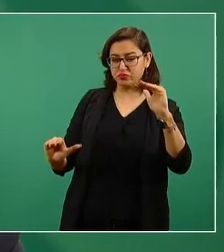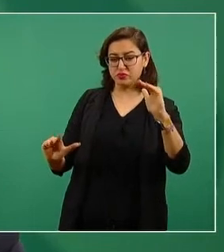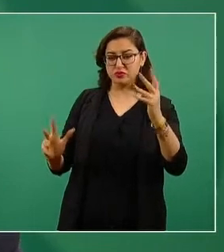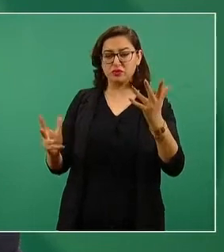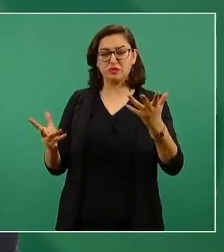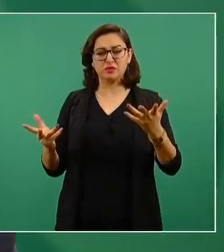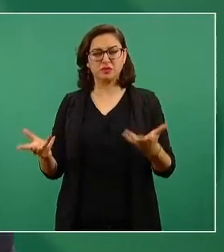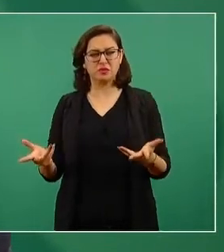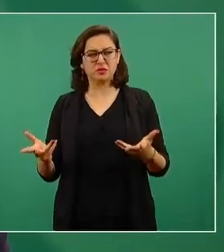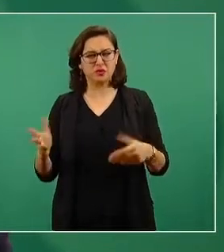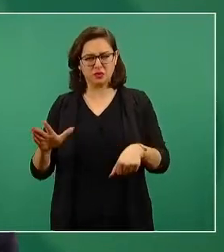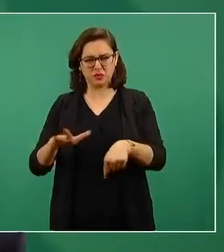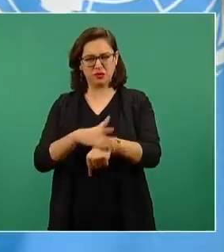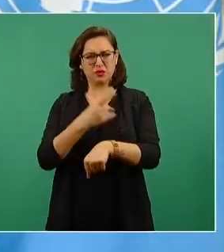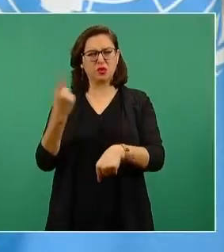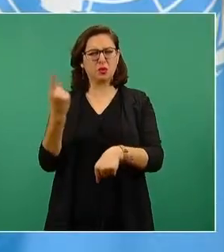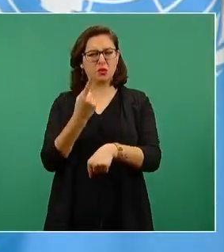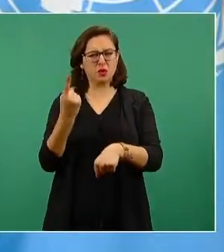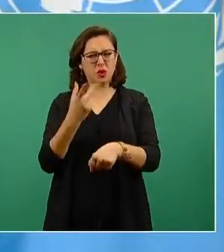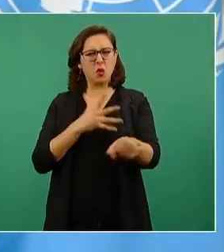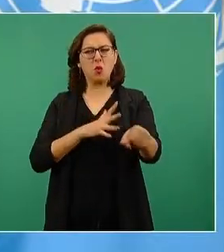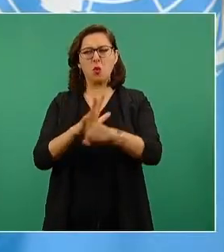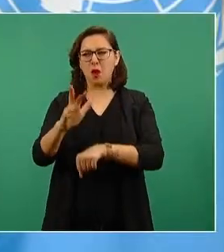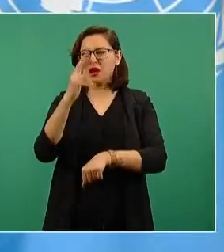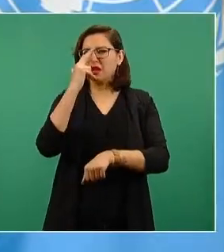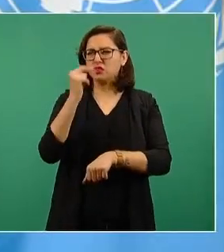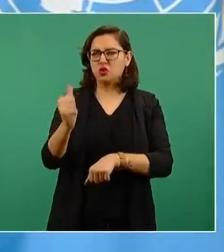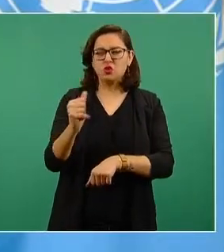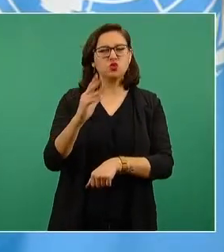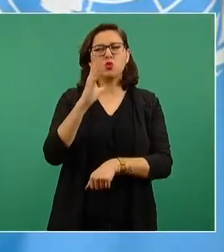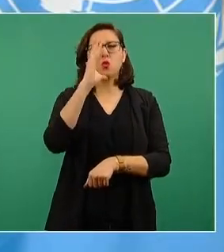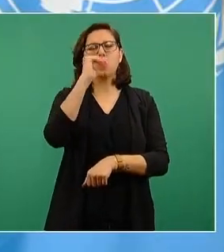de que prevalece en el mundo